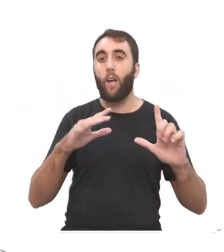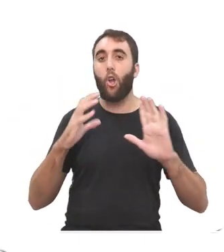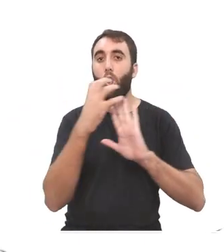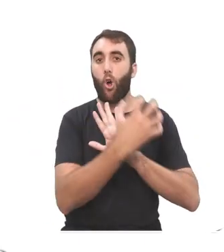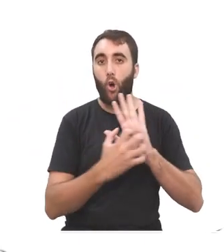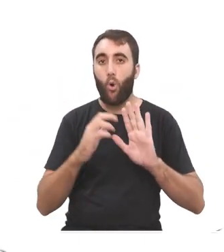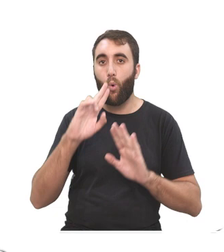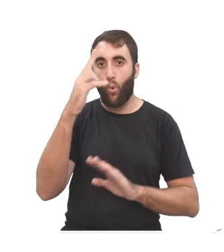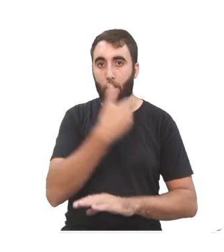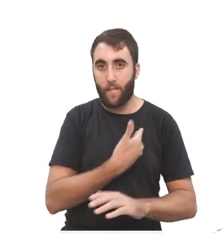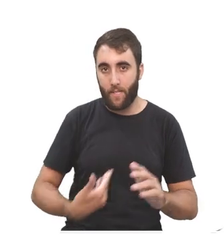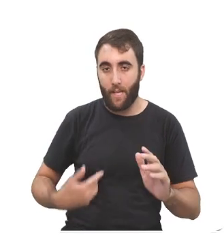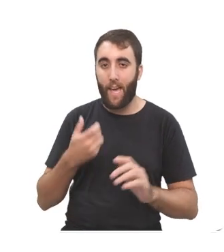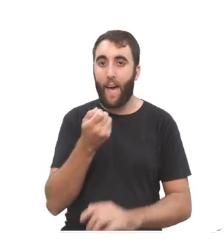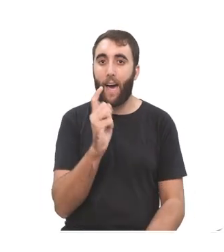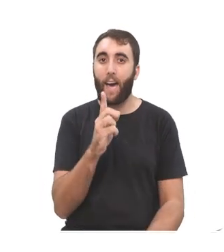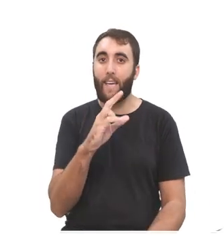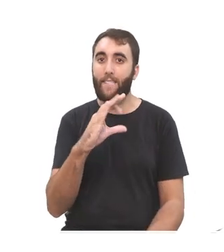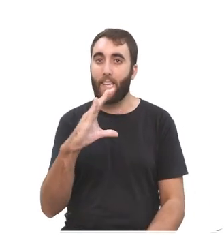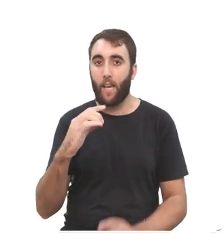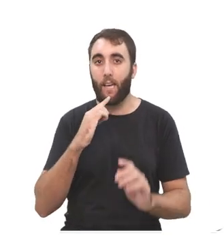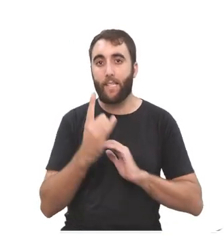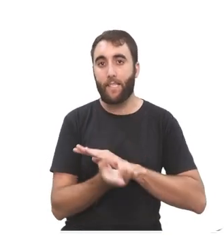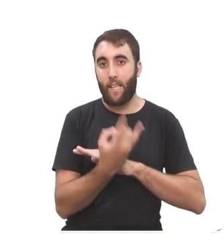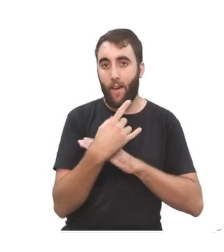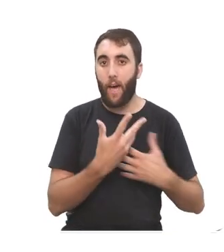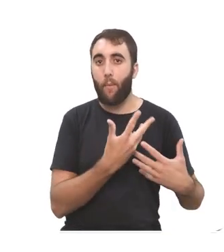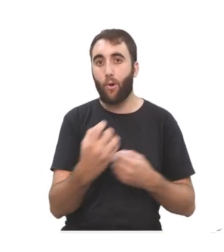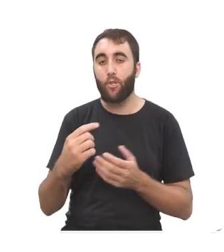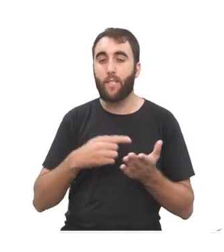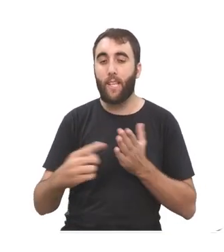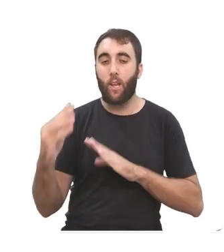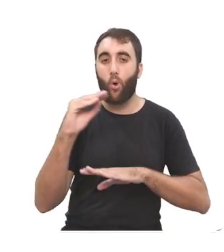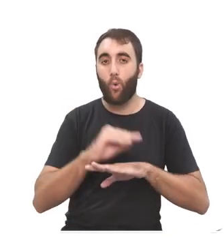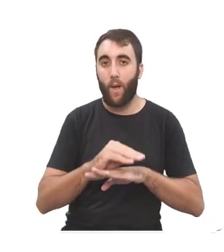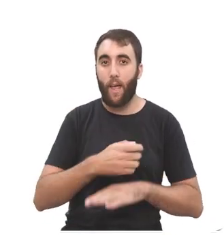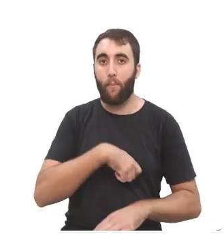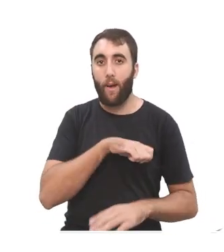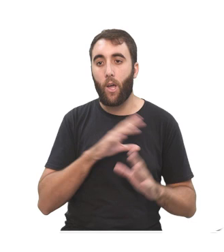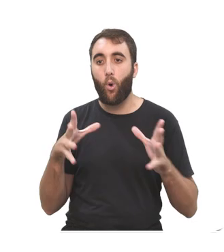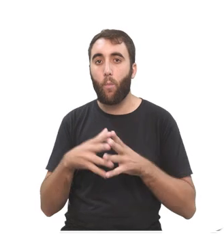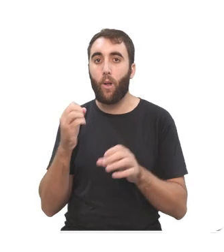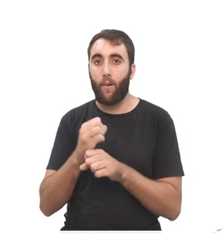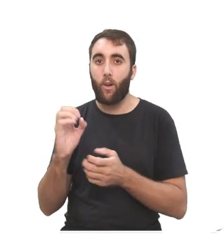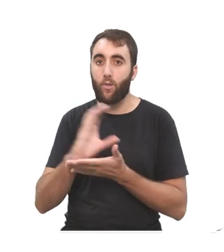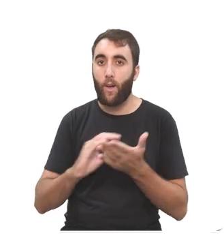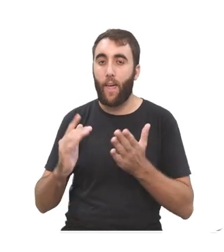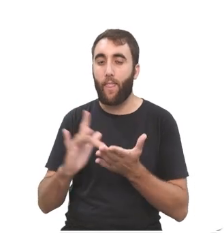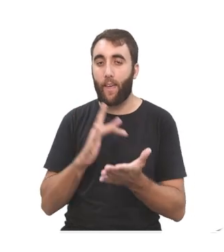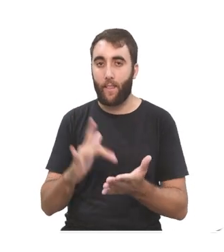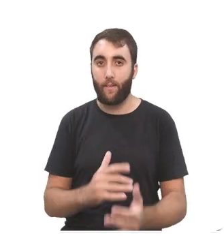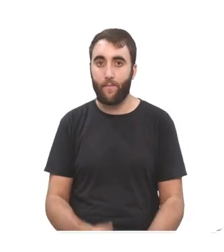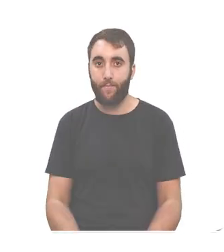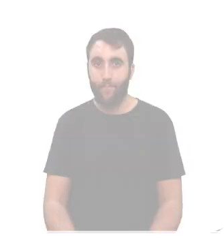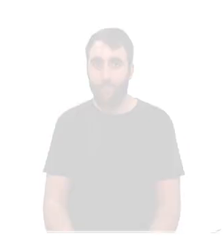logos de Uruguay Presidencia, AGESIC y Ceibal. Apoyan Centro Cultural España y Grupo de Trabajo de Ciudadanía Digital.